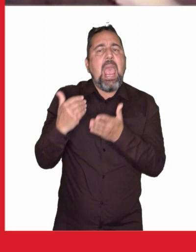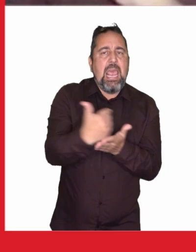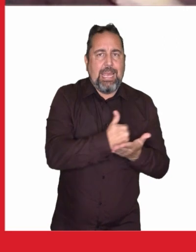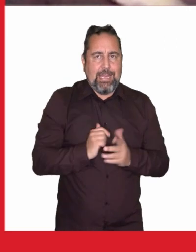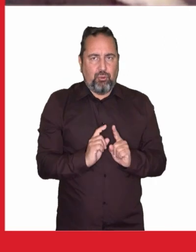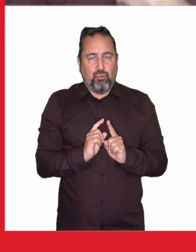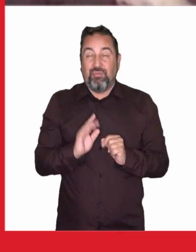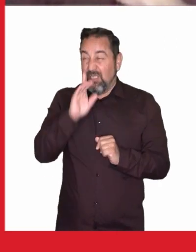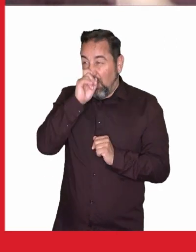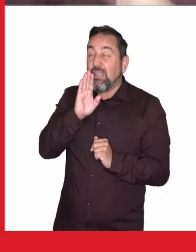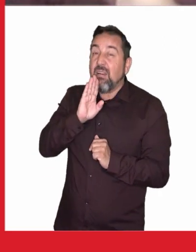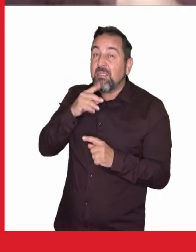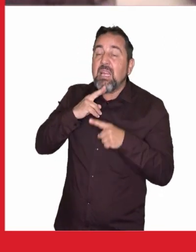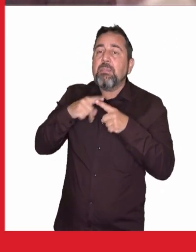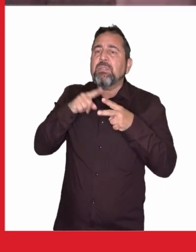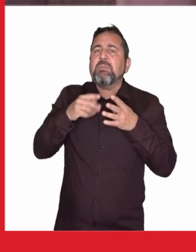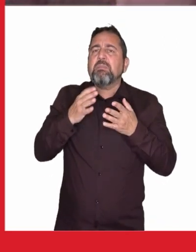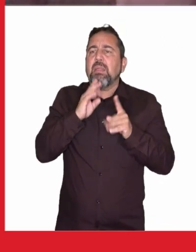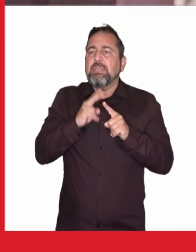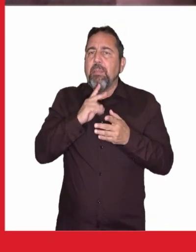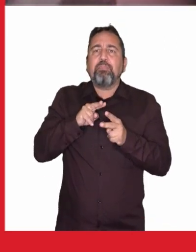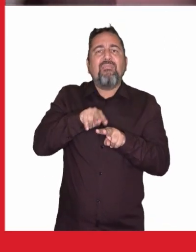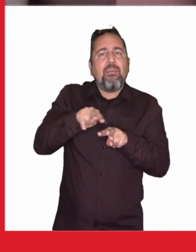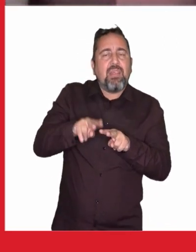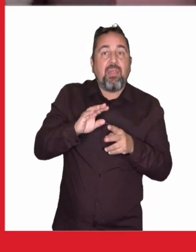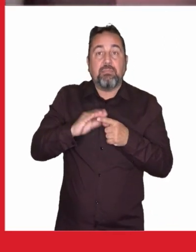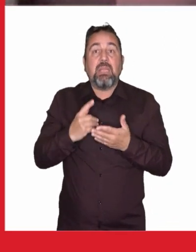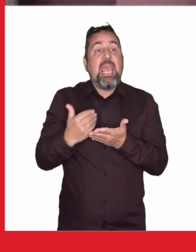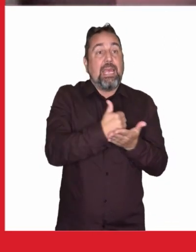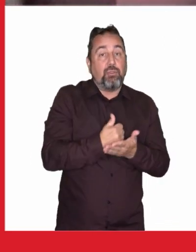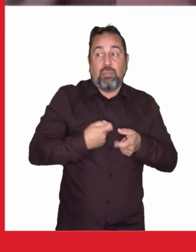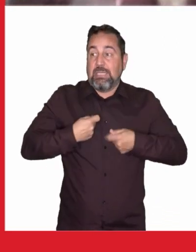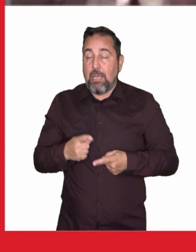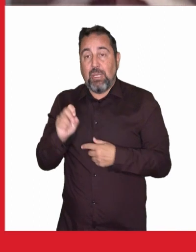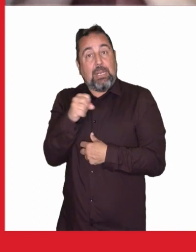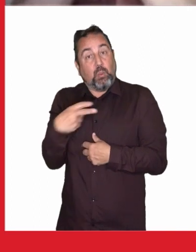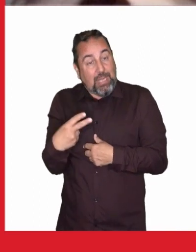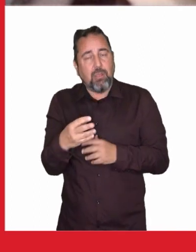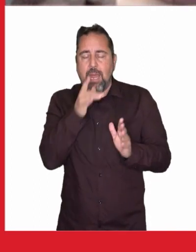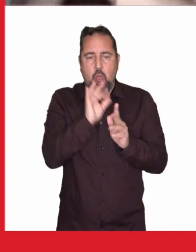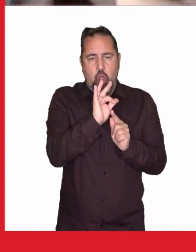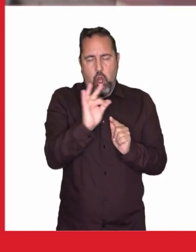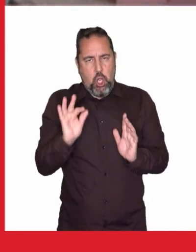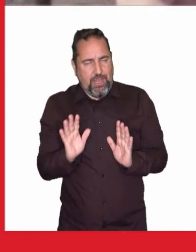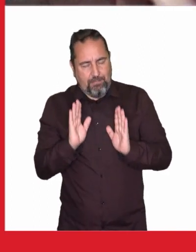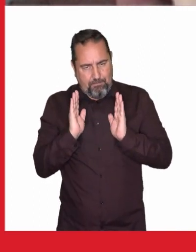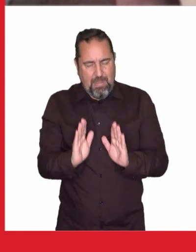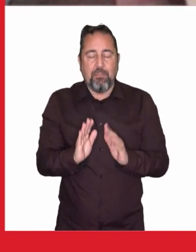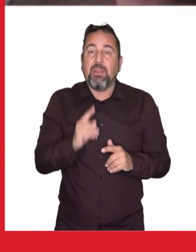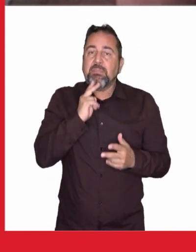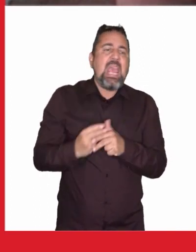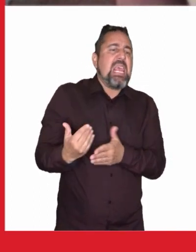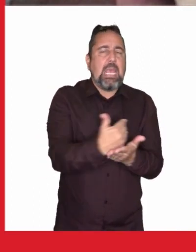Entonces, vamos con los ingresos, ¿vale? ¿Os acordáis que habíamos dicho que los elementos básicos de la variabilidad económica son ingresos, gastos y